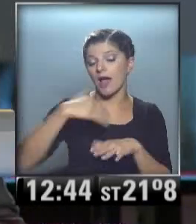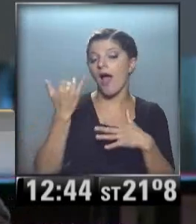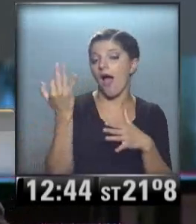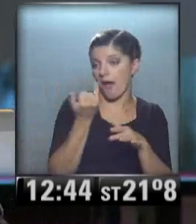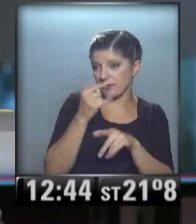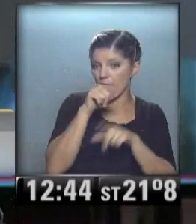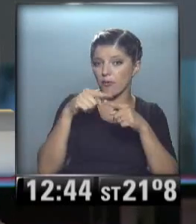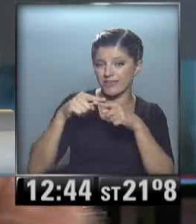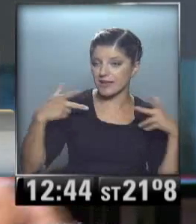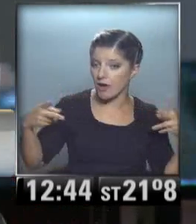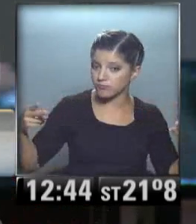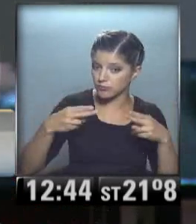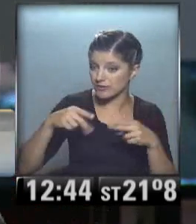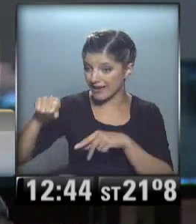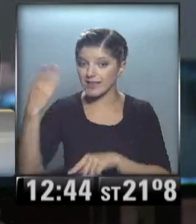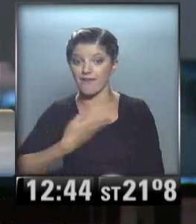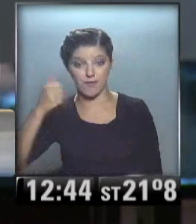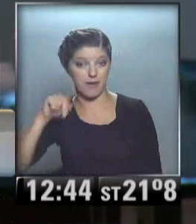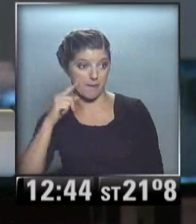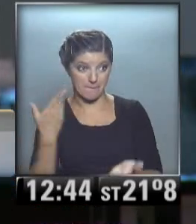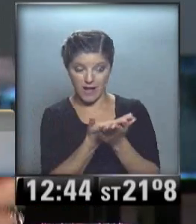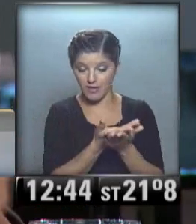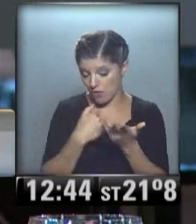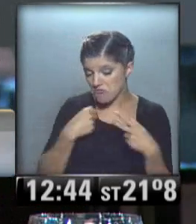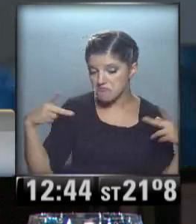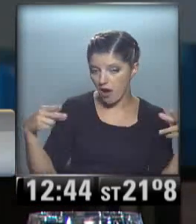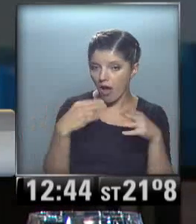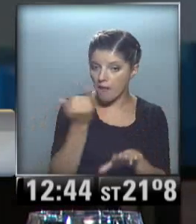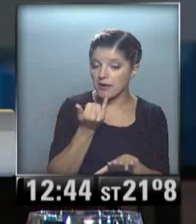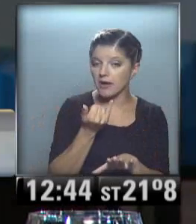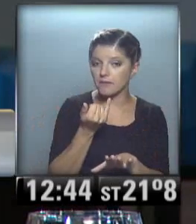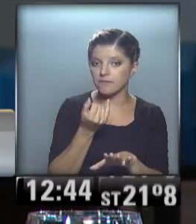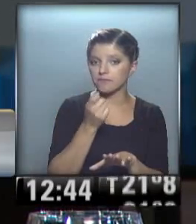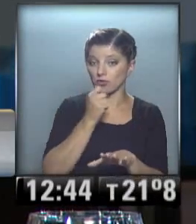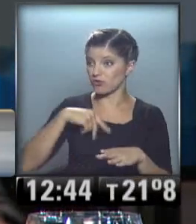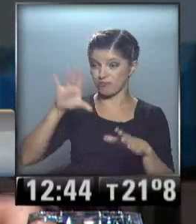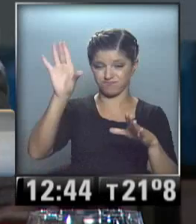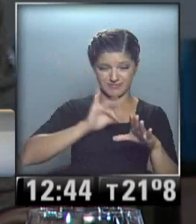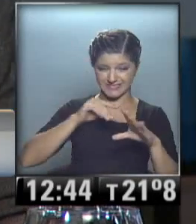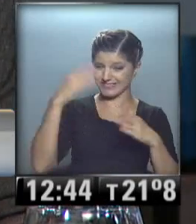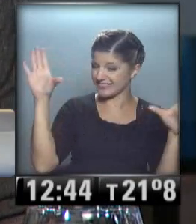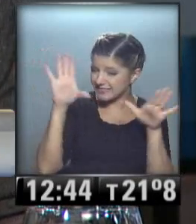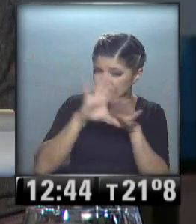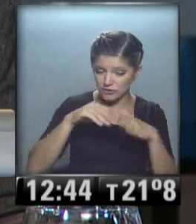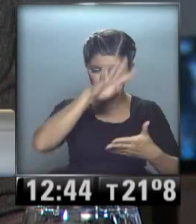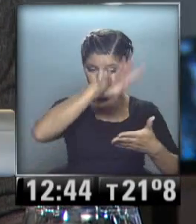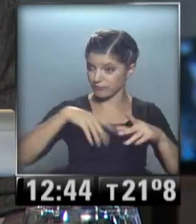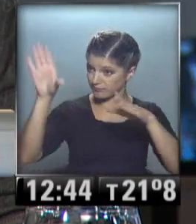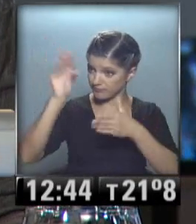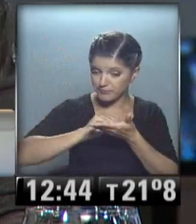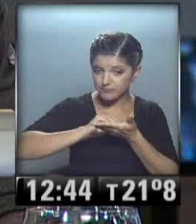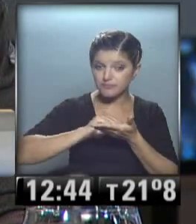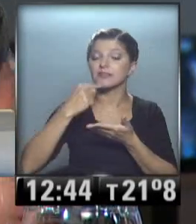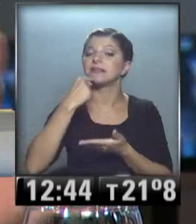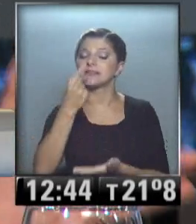ajuste que eran las que pedía el Fondo Monetario, por ejemplo, decía, esto lo saqué textualmente de un medio en aquel